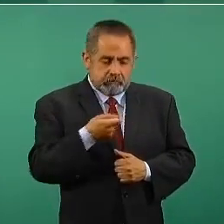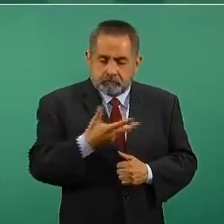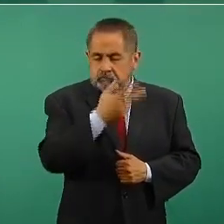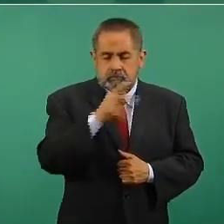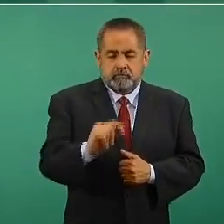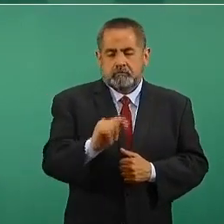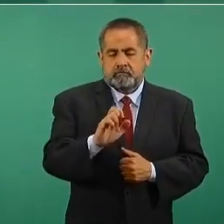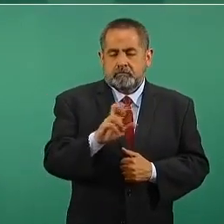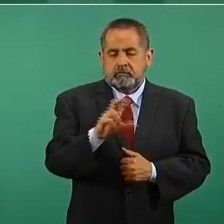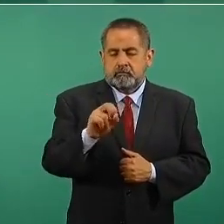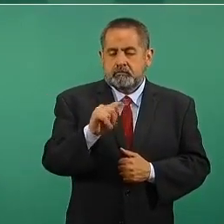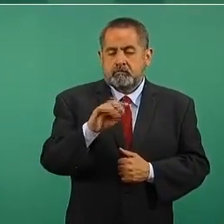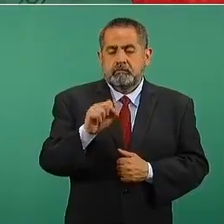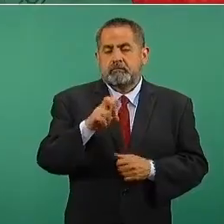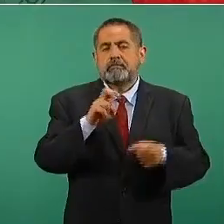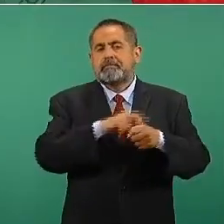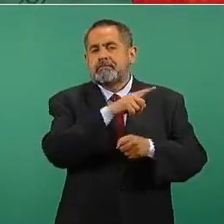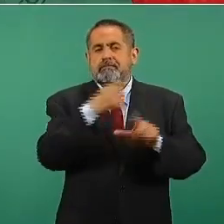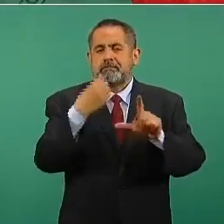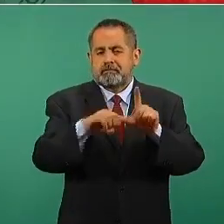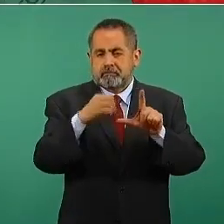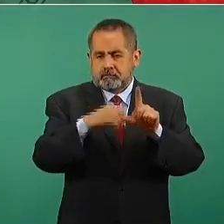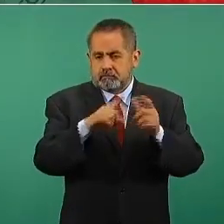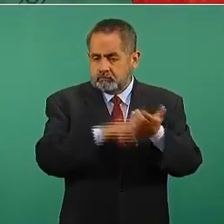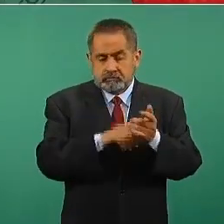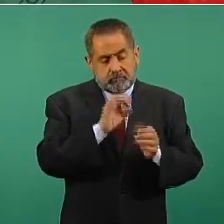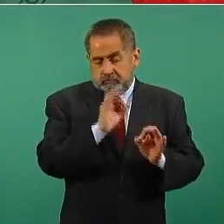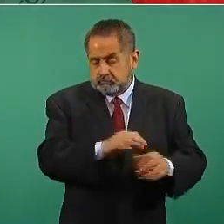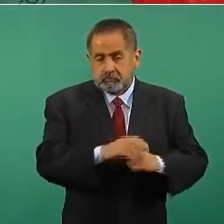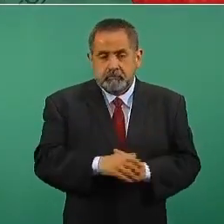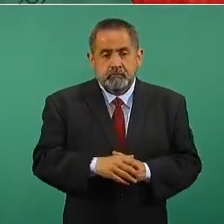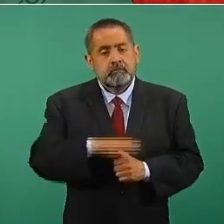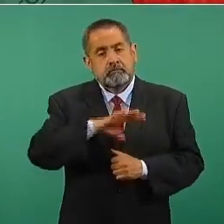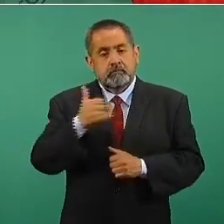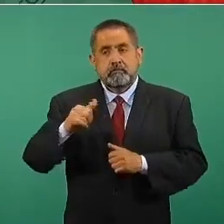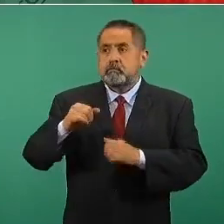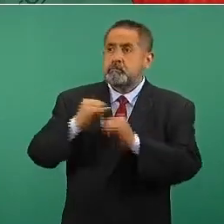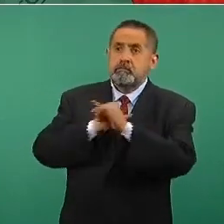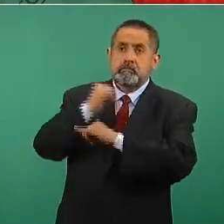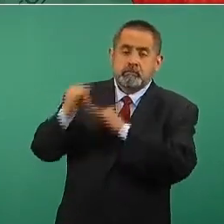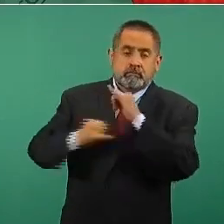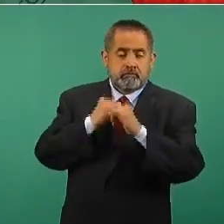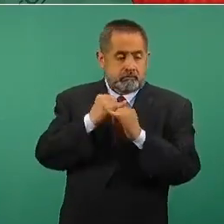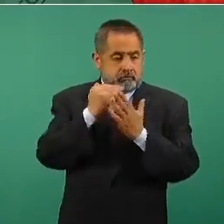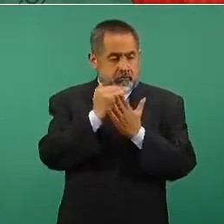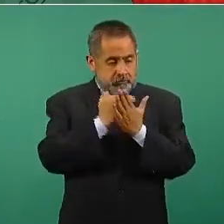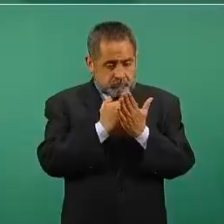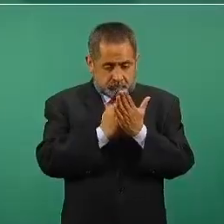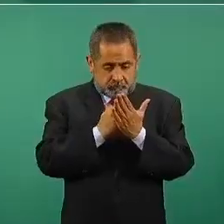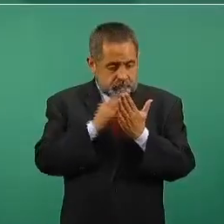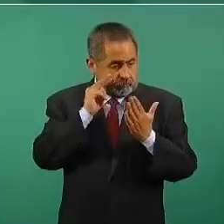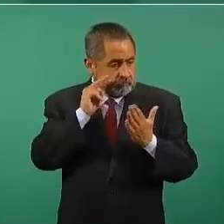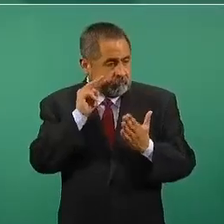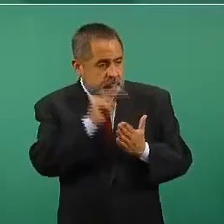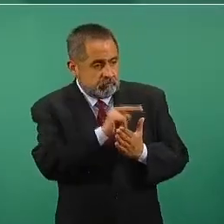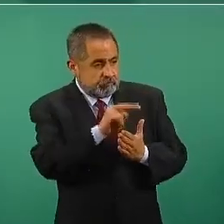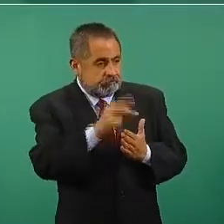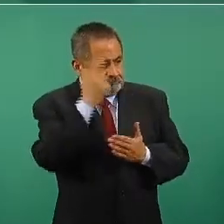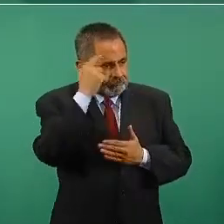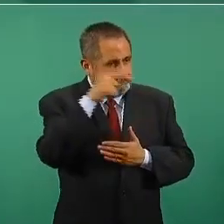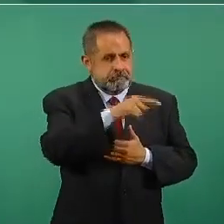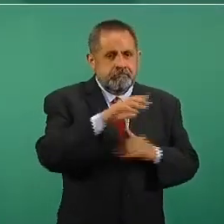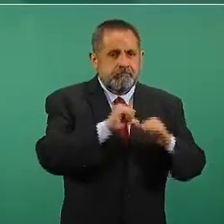que ocurrió en El Paso, Texas. Segundo, tenemos el catálogo de todas las organizaciones que promueven el odio en contra de mexicanas y mexicanos en Estados